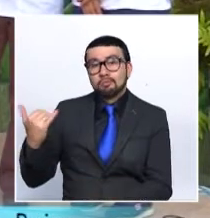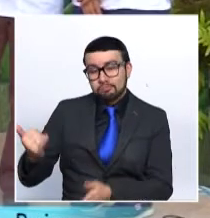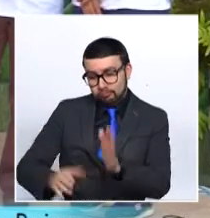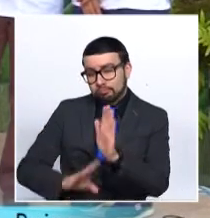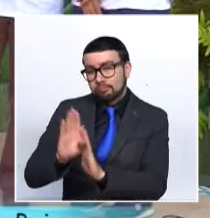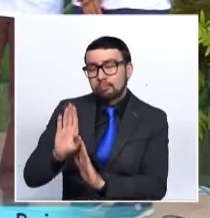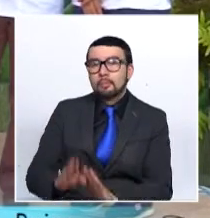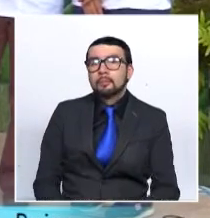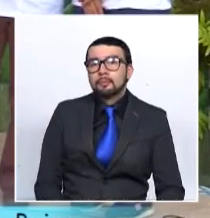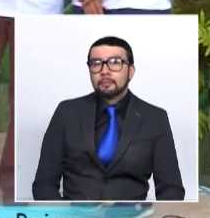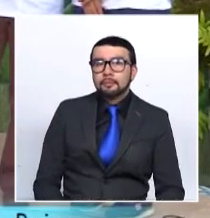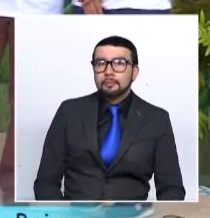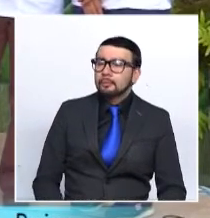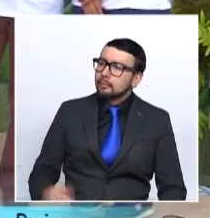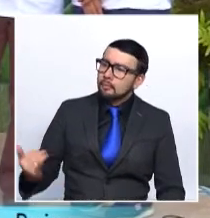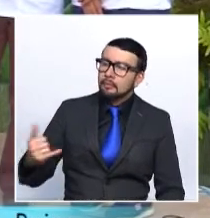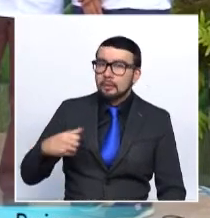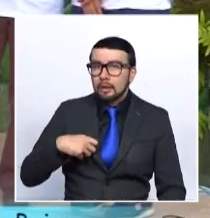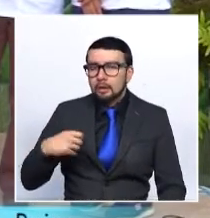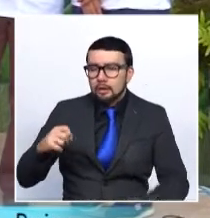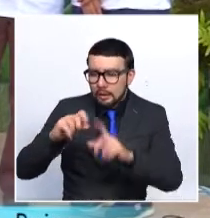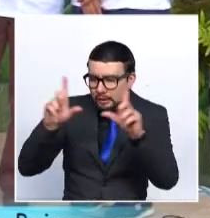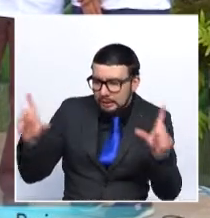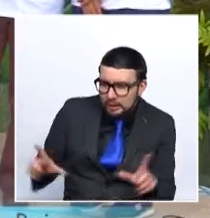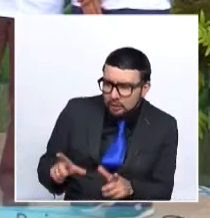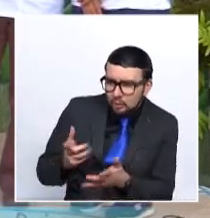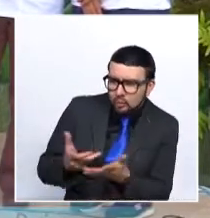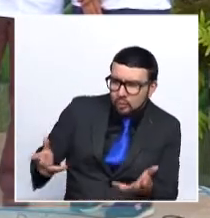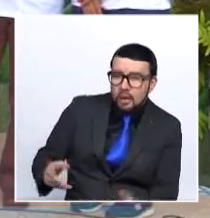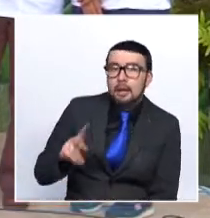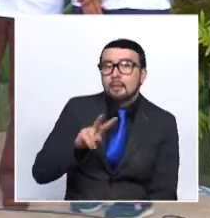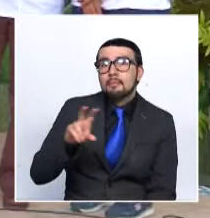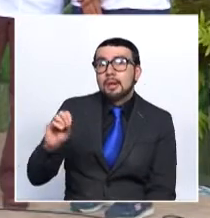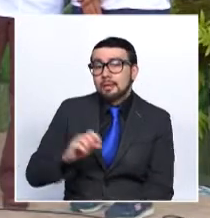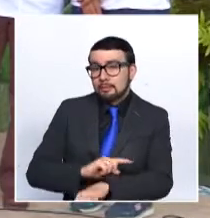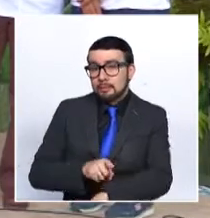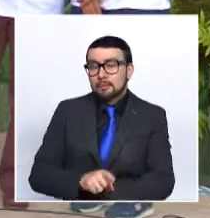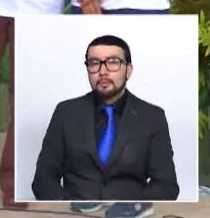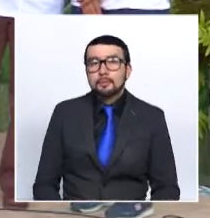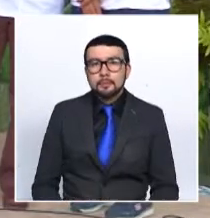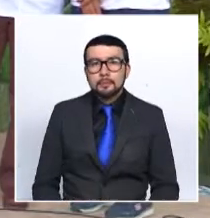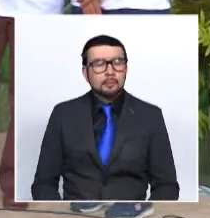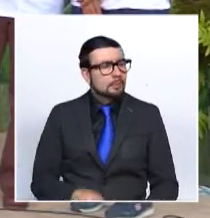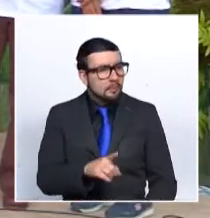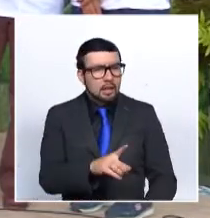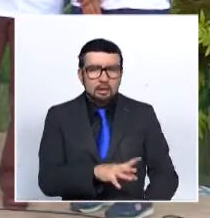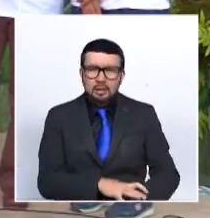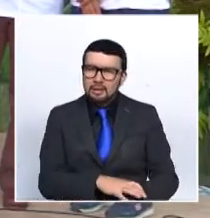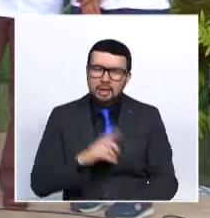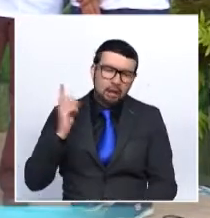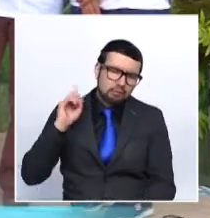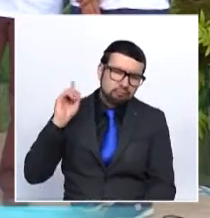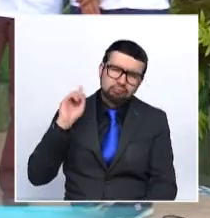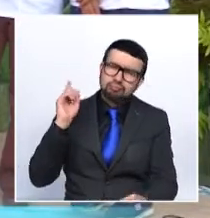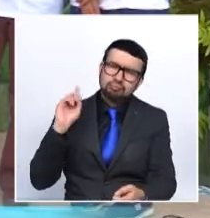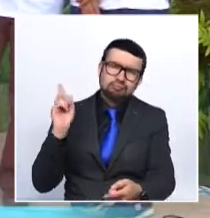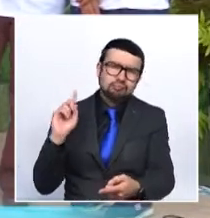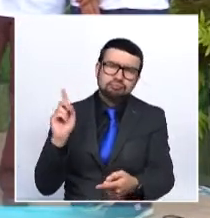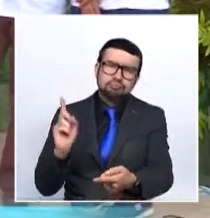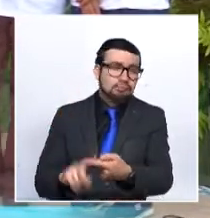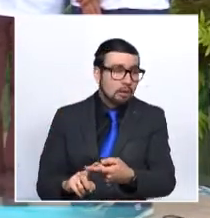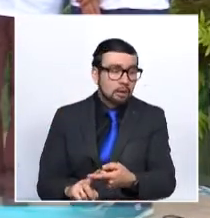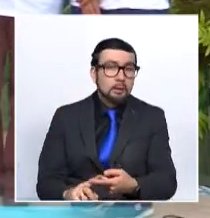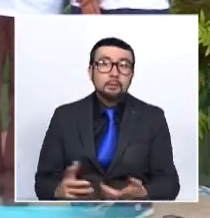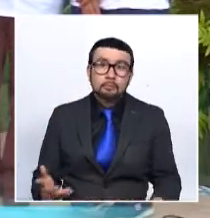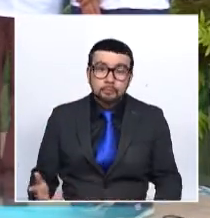ese paquete de exámenes que se realizan en 20 minutos. El ejercer la medicina por tanto tiempo lo lleva a uno a decir, hay que